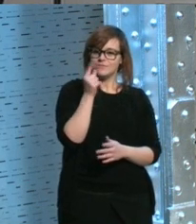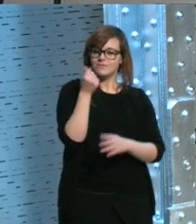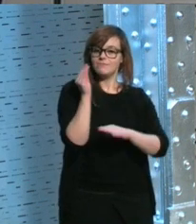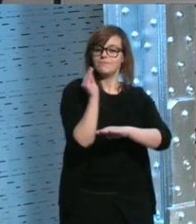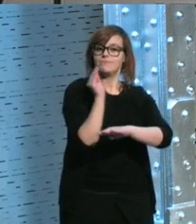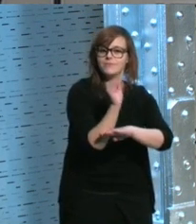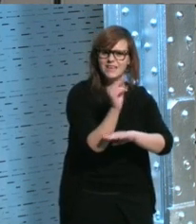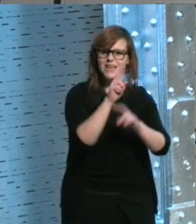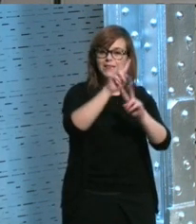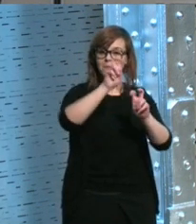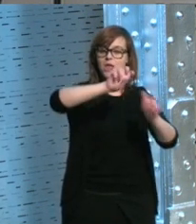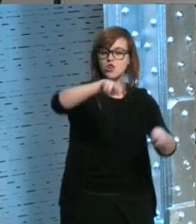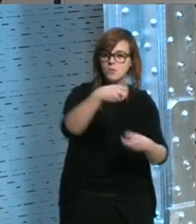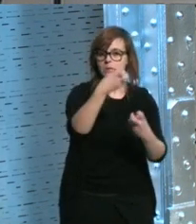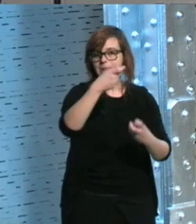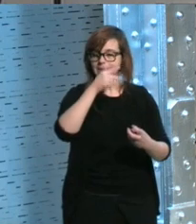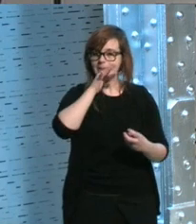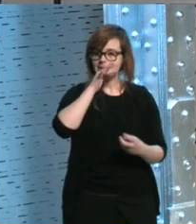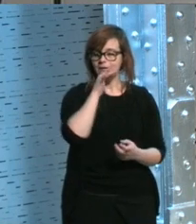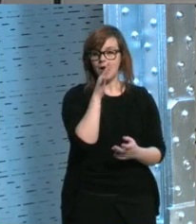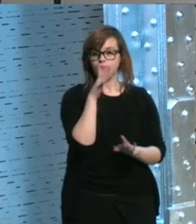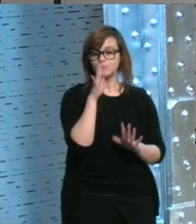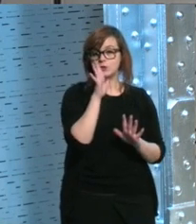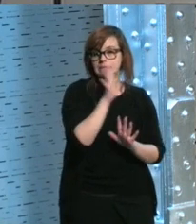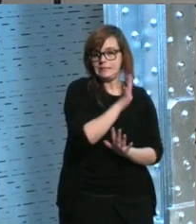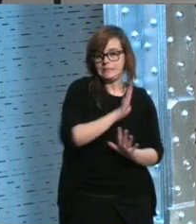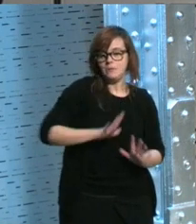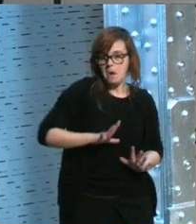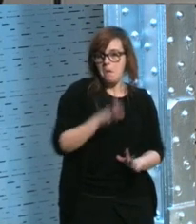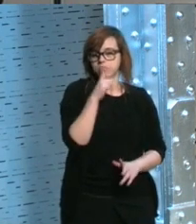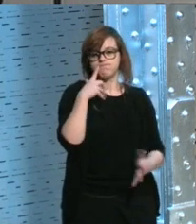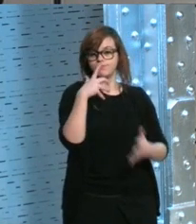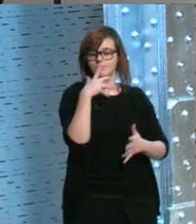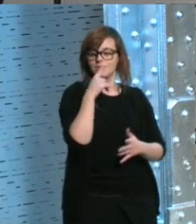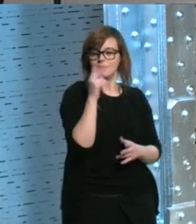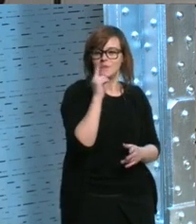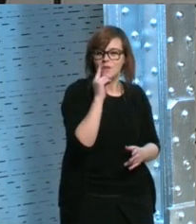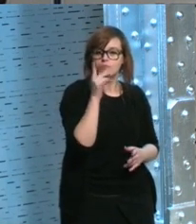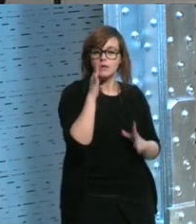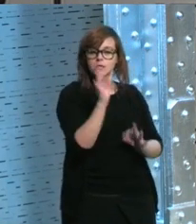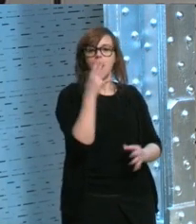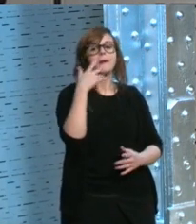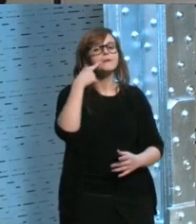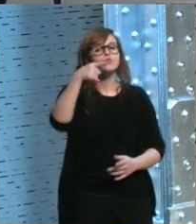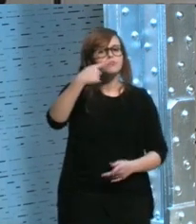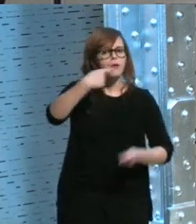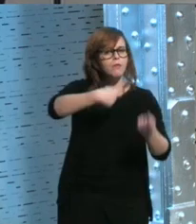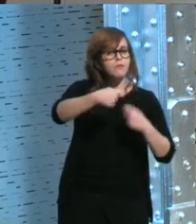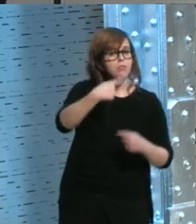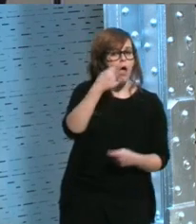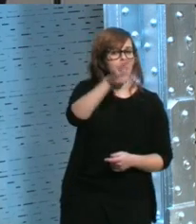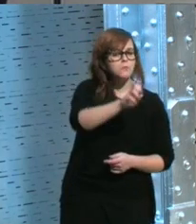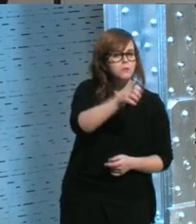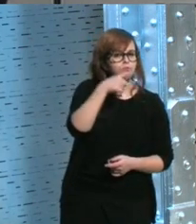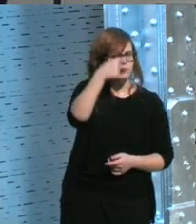en innovación, sobre todo si es perturbadora, porque hay riesgo. Cuando compras una tienda, tú sabes cómo la vas a